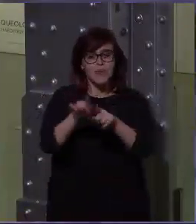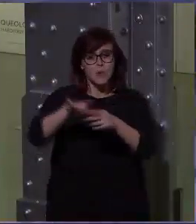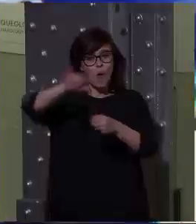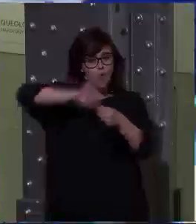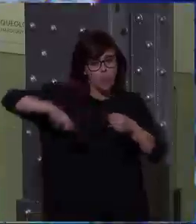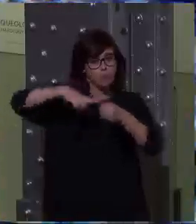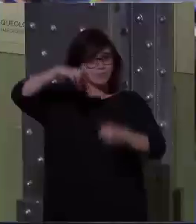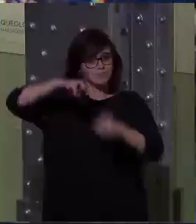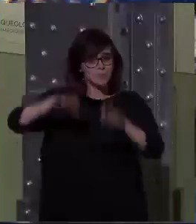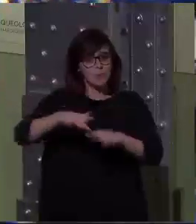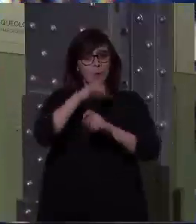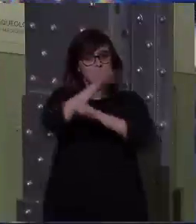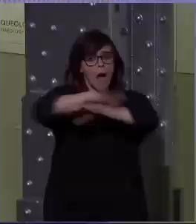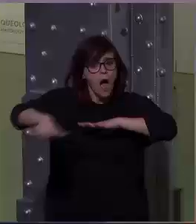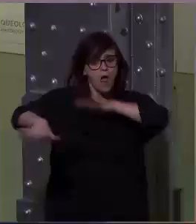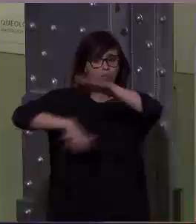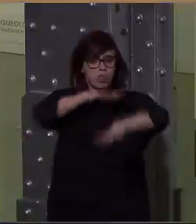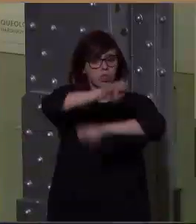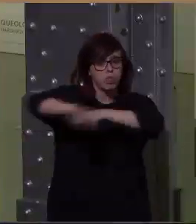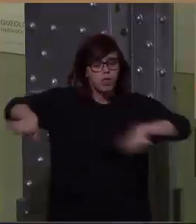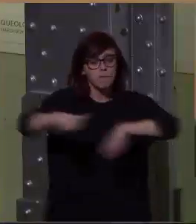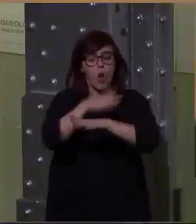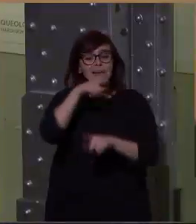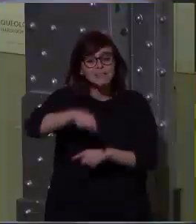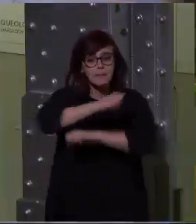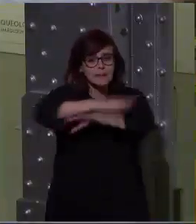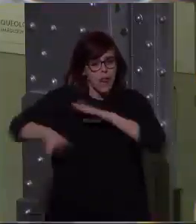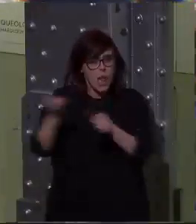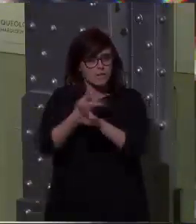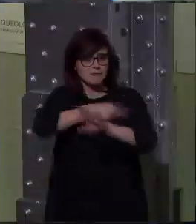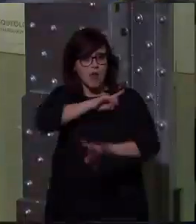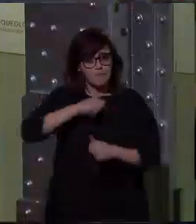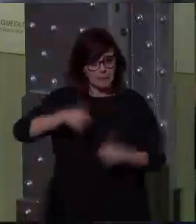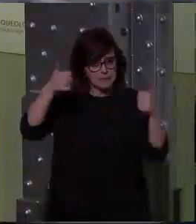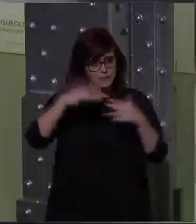año al mar. El Mediterráneo es el mar más sobreexplotado de Europa.